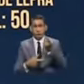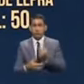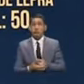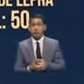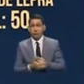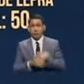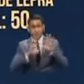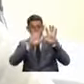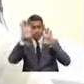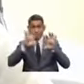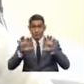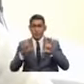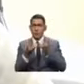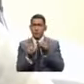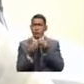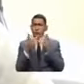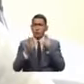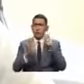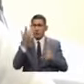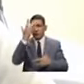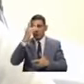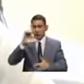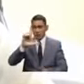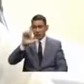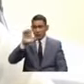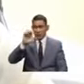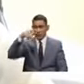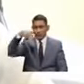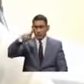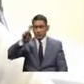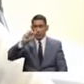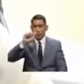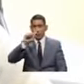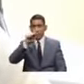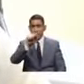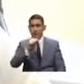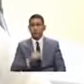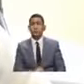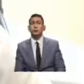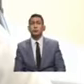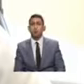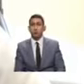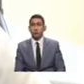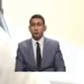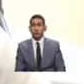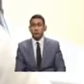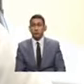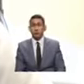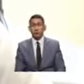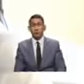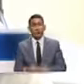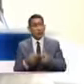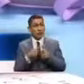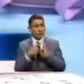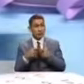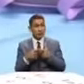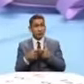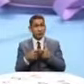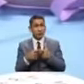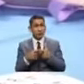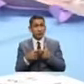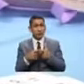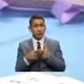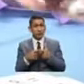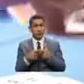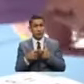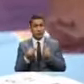de infectados por lepra. Inicialmente puede ser una mancha o alguna afección en la piel, que puede ser un nódulo o mancha, que tiene